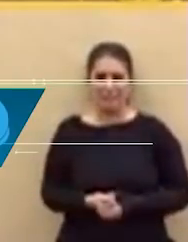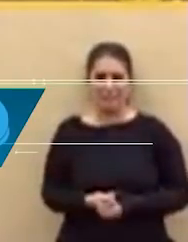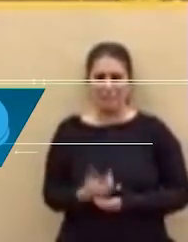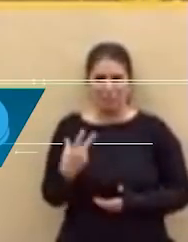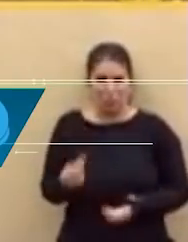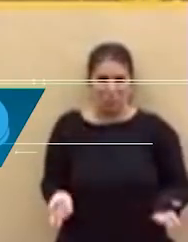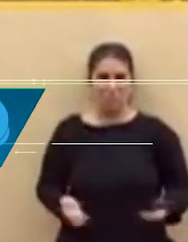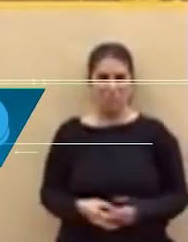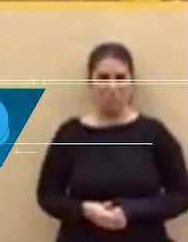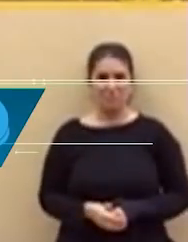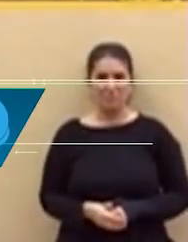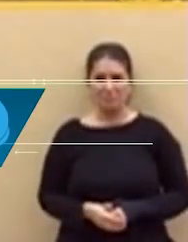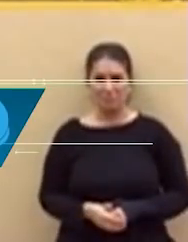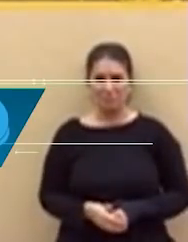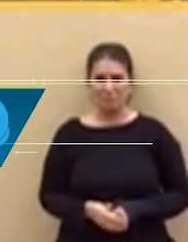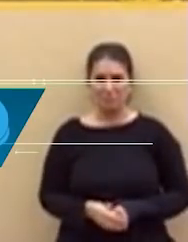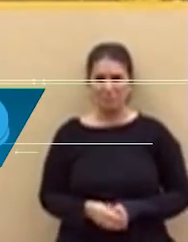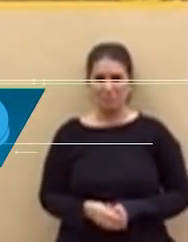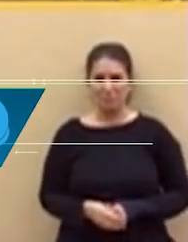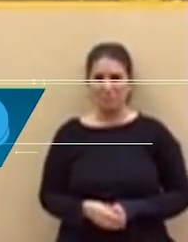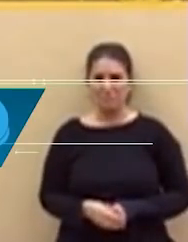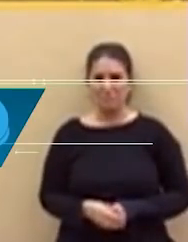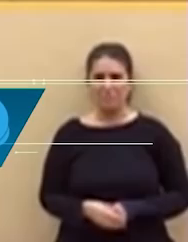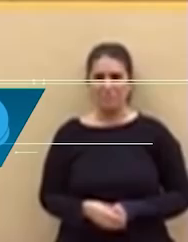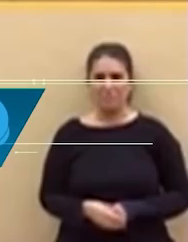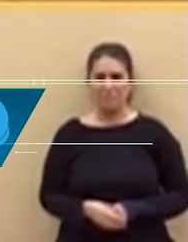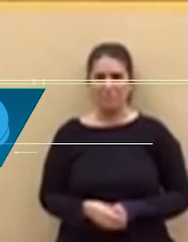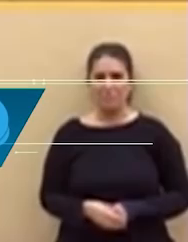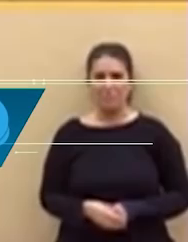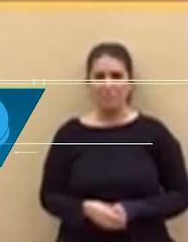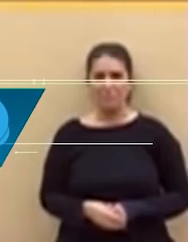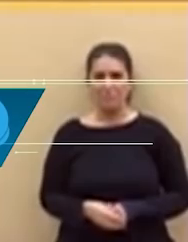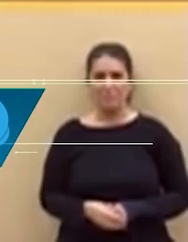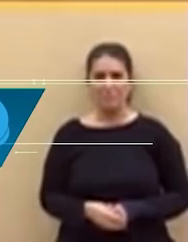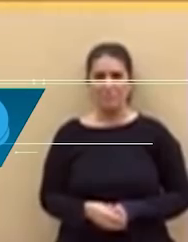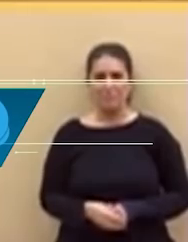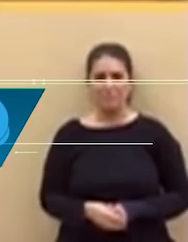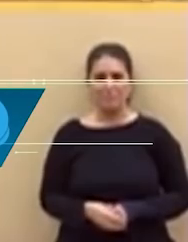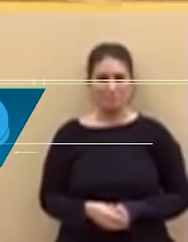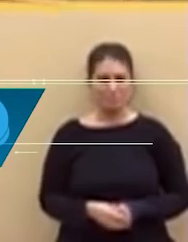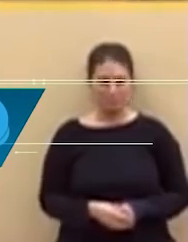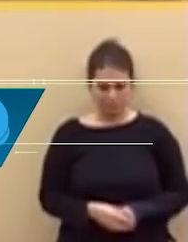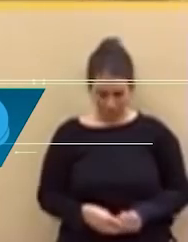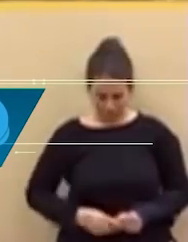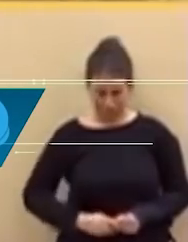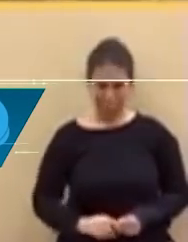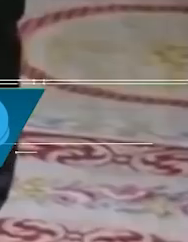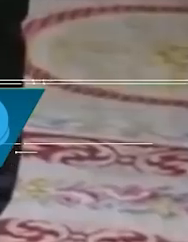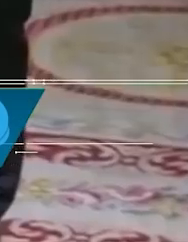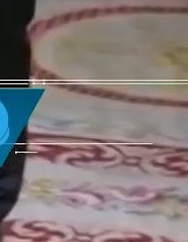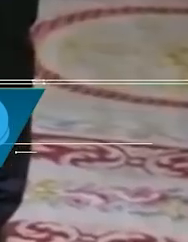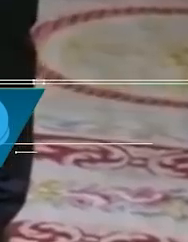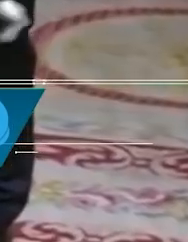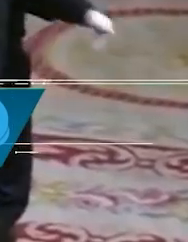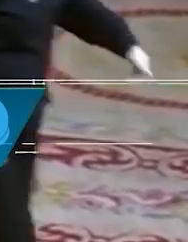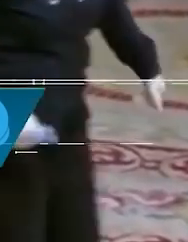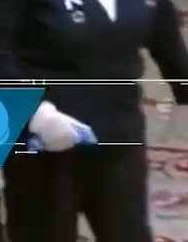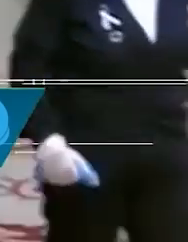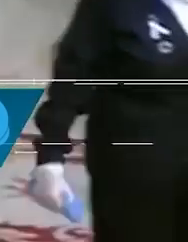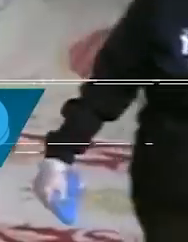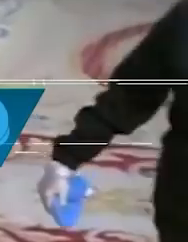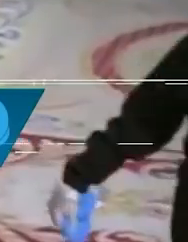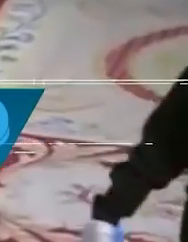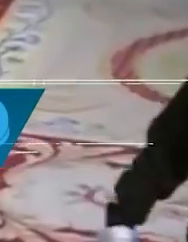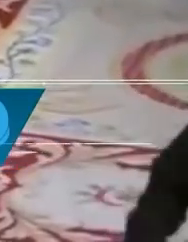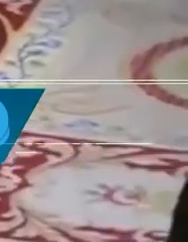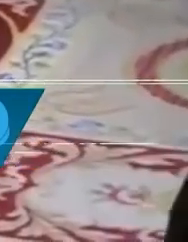político. Pero eso yo creo que es un error. Tienen que cambiar las cosas. Pablo Casado tiene que cambiar de postura. Y aunque haya pactado con el